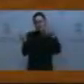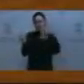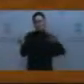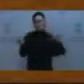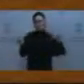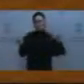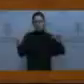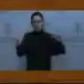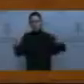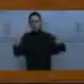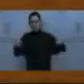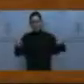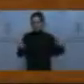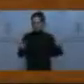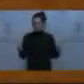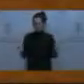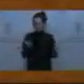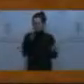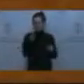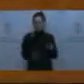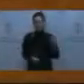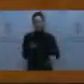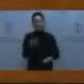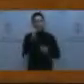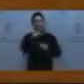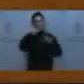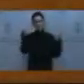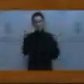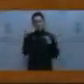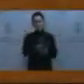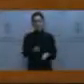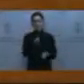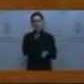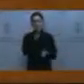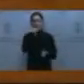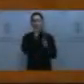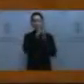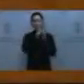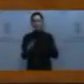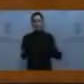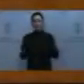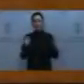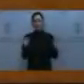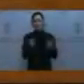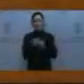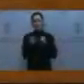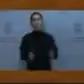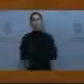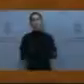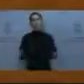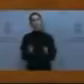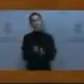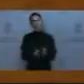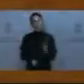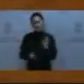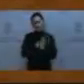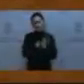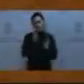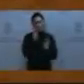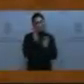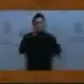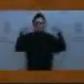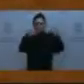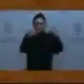valore también los costes de la prestación de servicios públicos ligados al envejecimiento poblacional o también a la dependencia. Pero no nos vamos a centrar tanto en